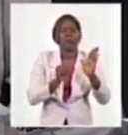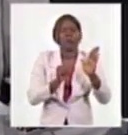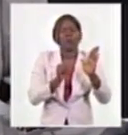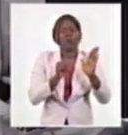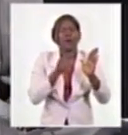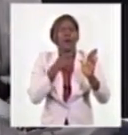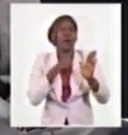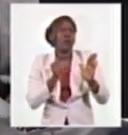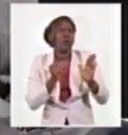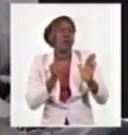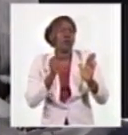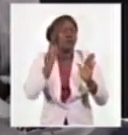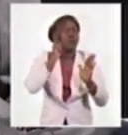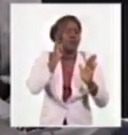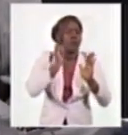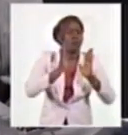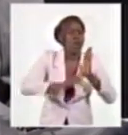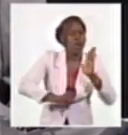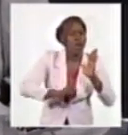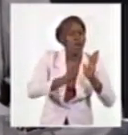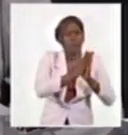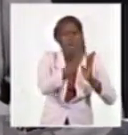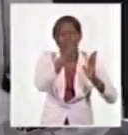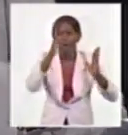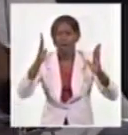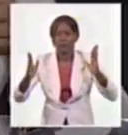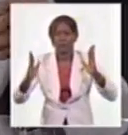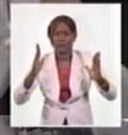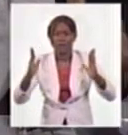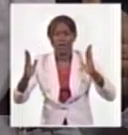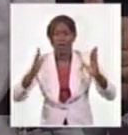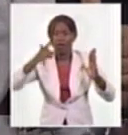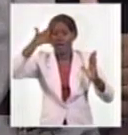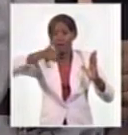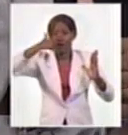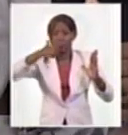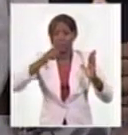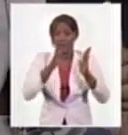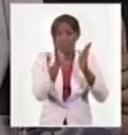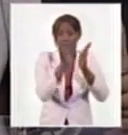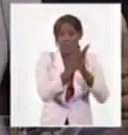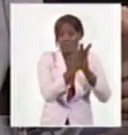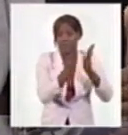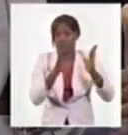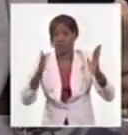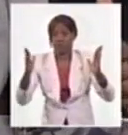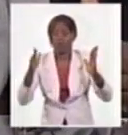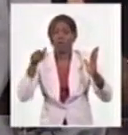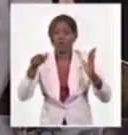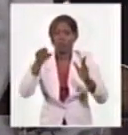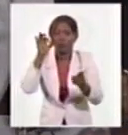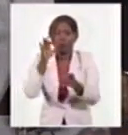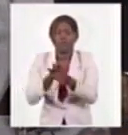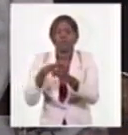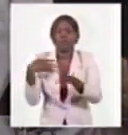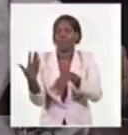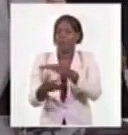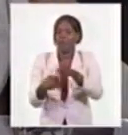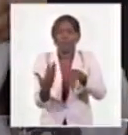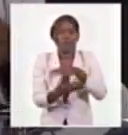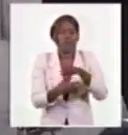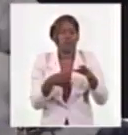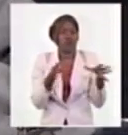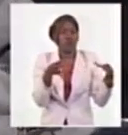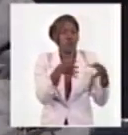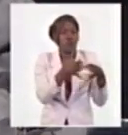de febrero a abril, cuando se inicia, que es cuando las tropas